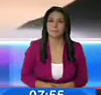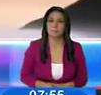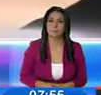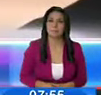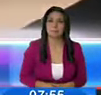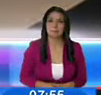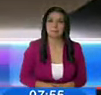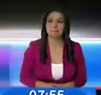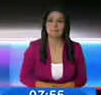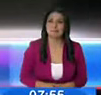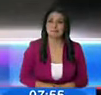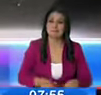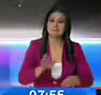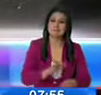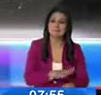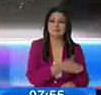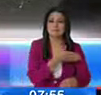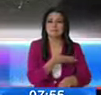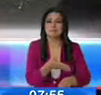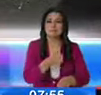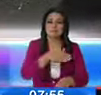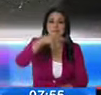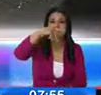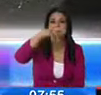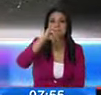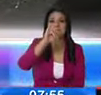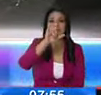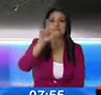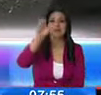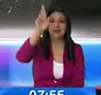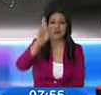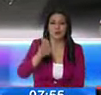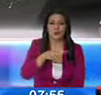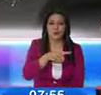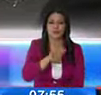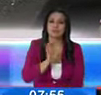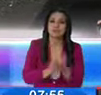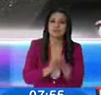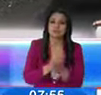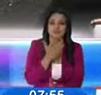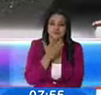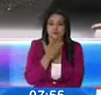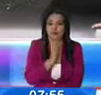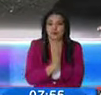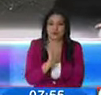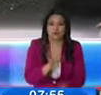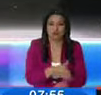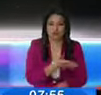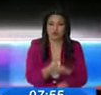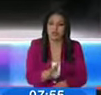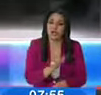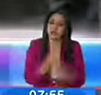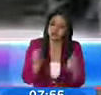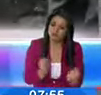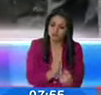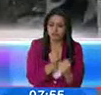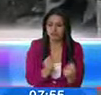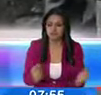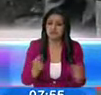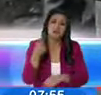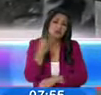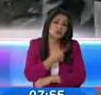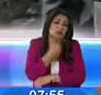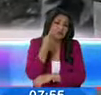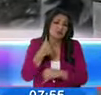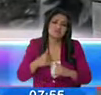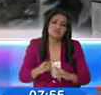Con la canción Píllaro Viejo, que era la favorita de su esposo, ella vive sus días uno a la vez, para